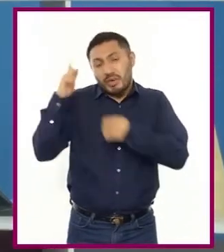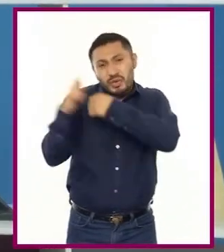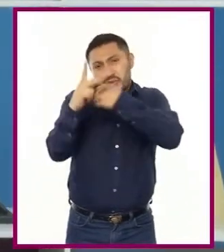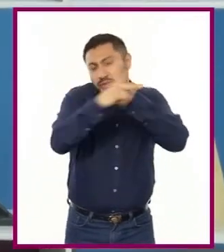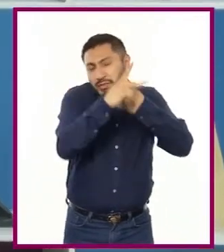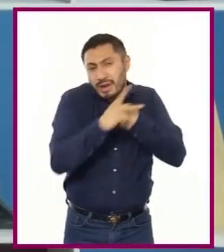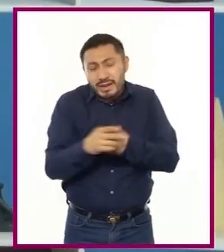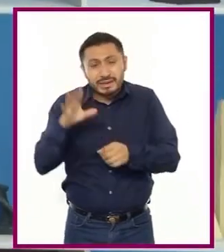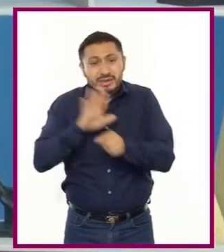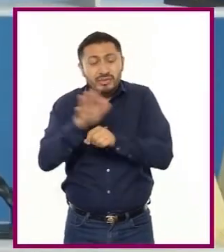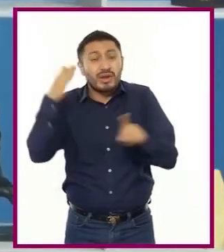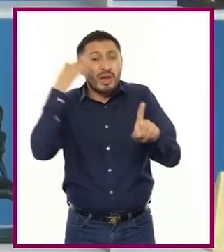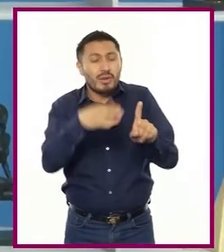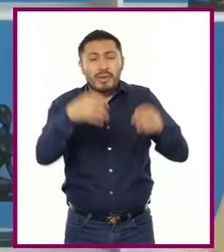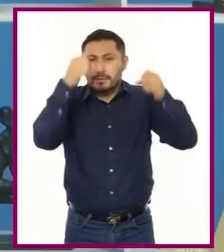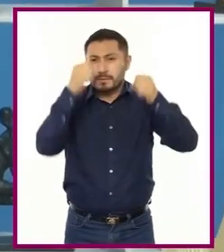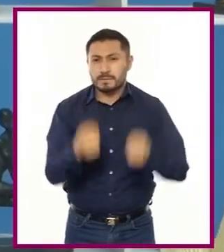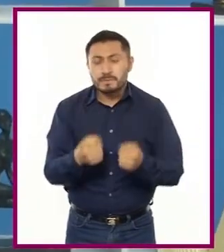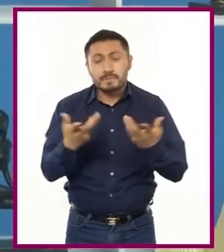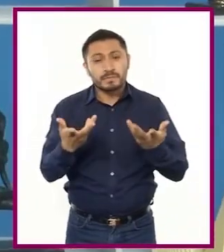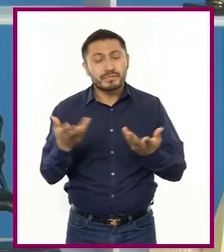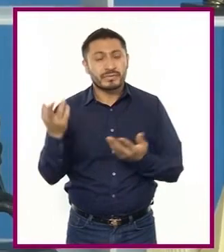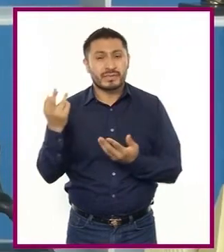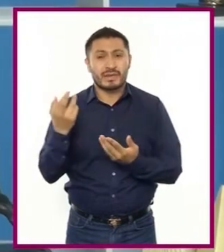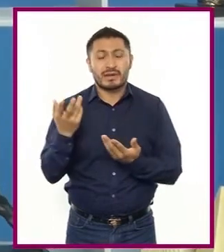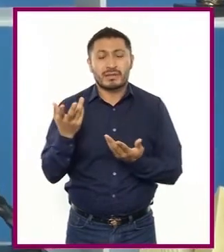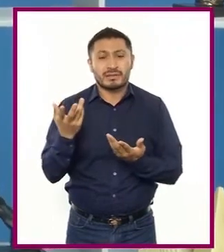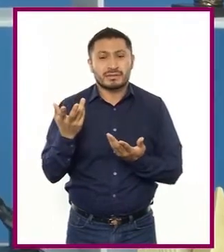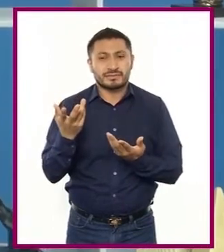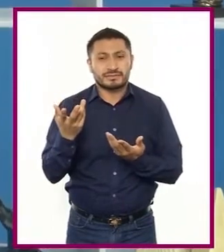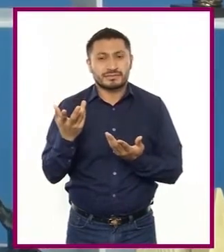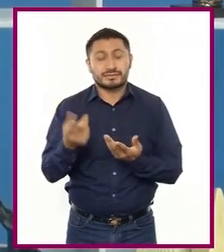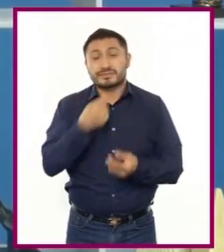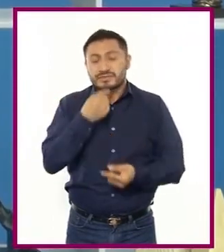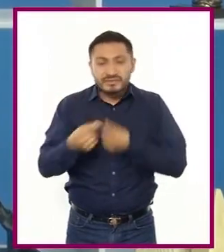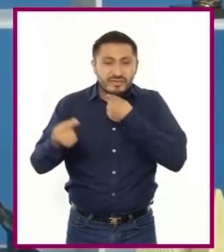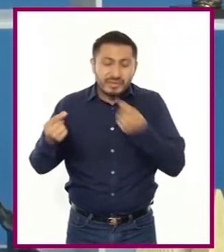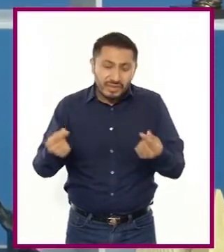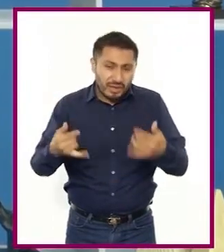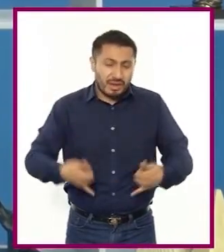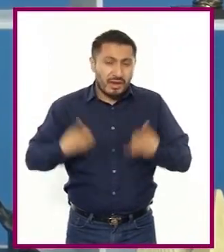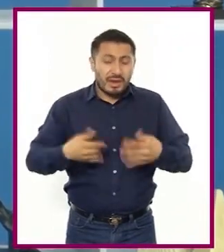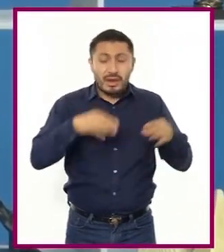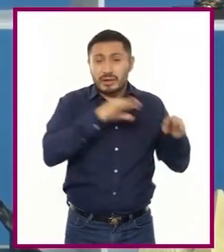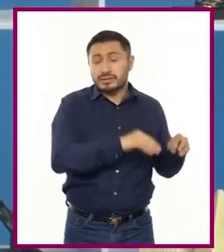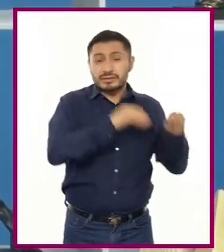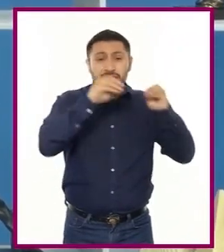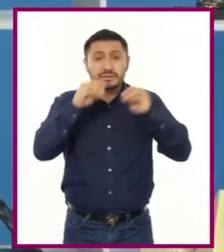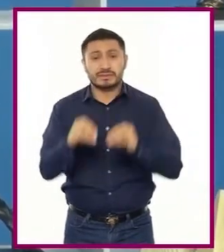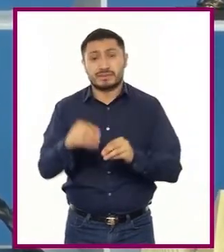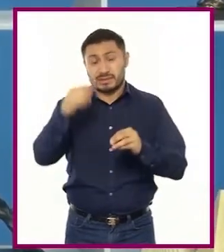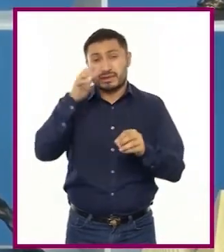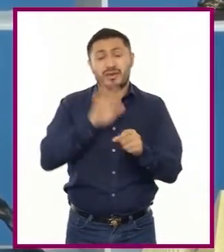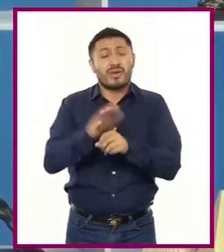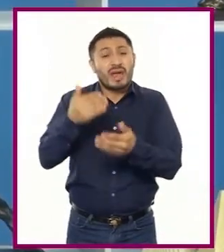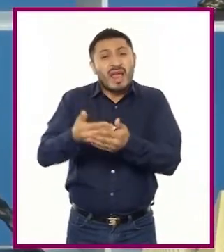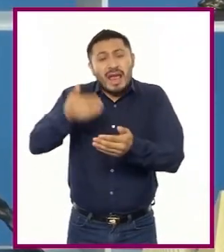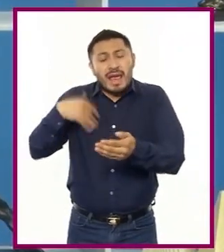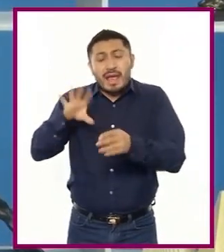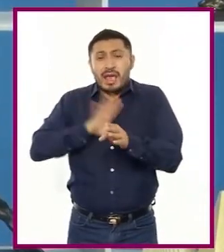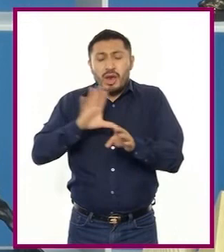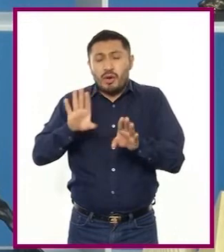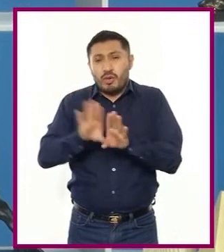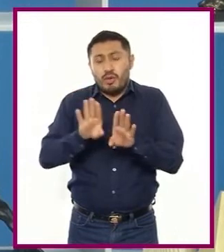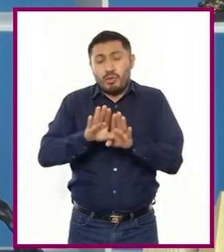por objetivo asegurar la pronta restitución de niñas, niños y adolescentes que hayan sido